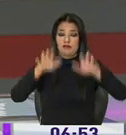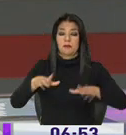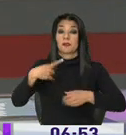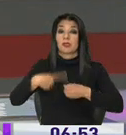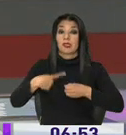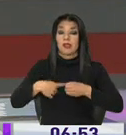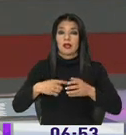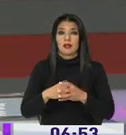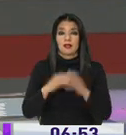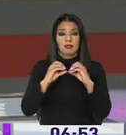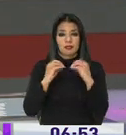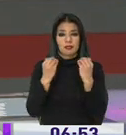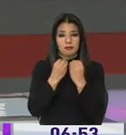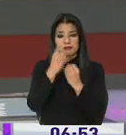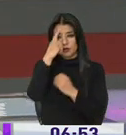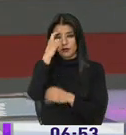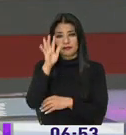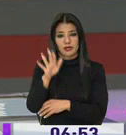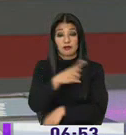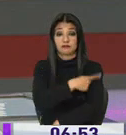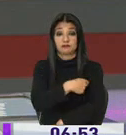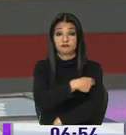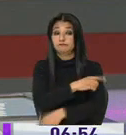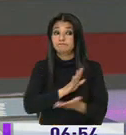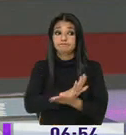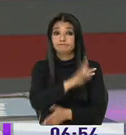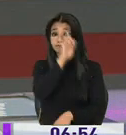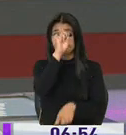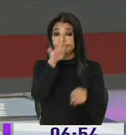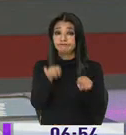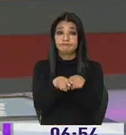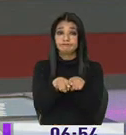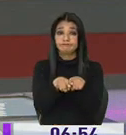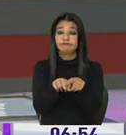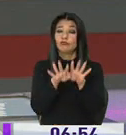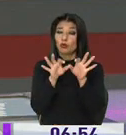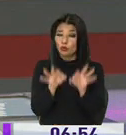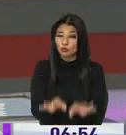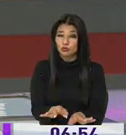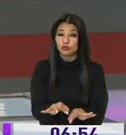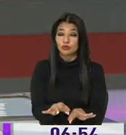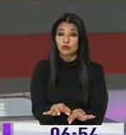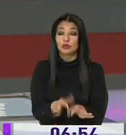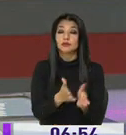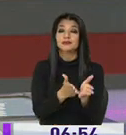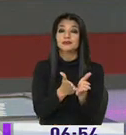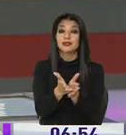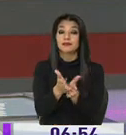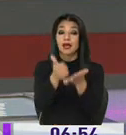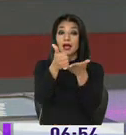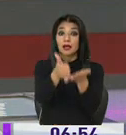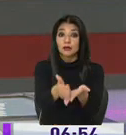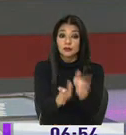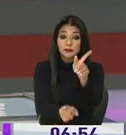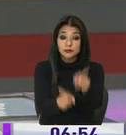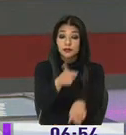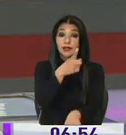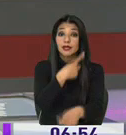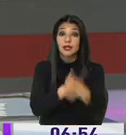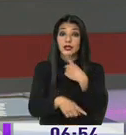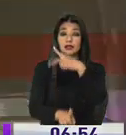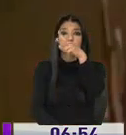organización gubernamental rechaza tres actos de violencia que ocurrieron justo cuando prestaban ayuda a los heridos